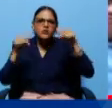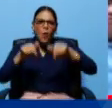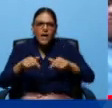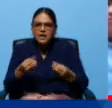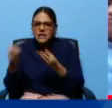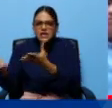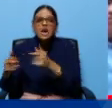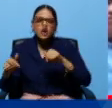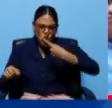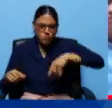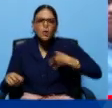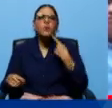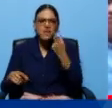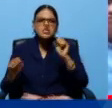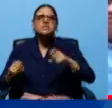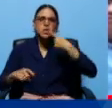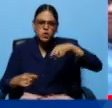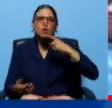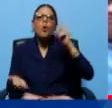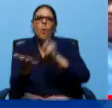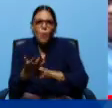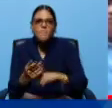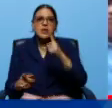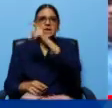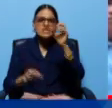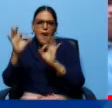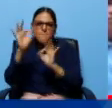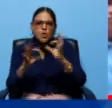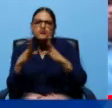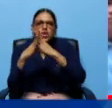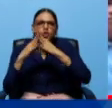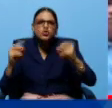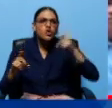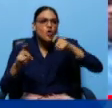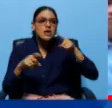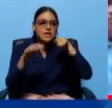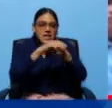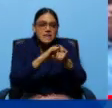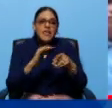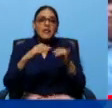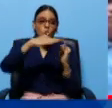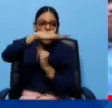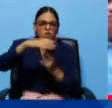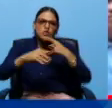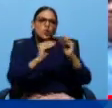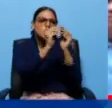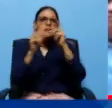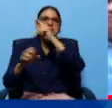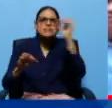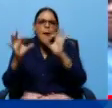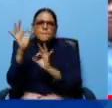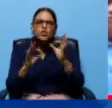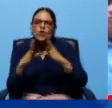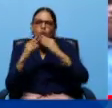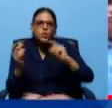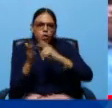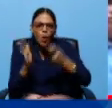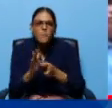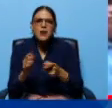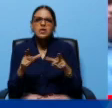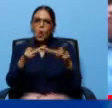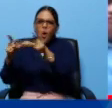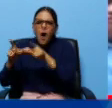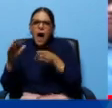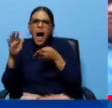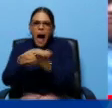podemos decir que se cumplió un 100% de todo lo que se había planteado. 100%, todas sus aulas, que